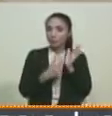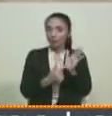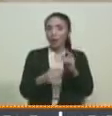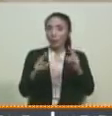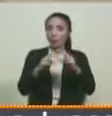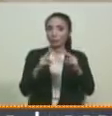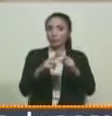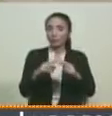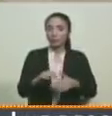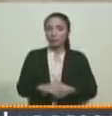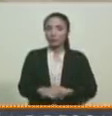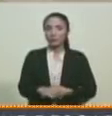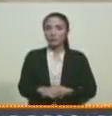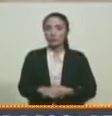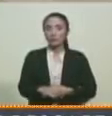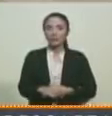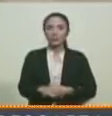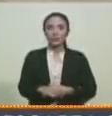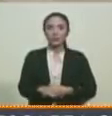Aquí están,